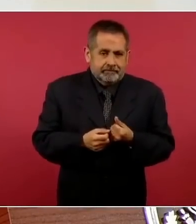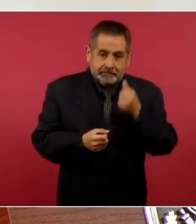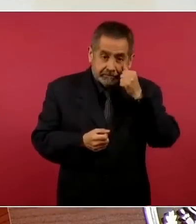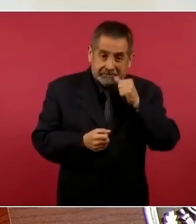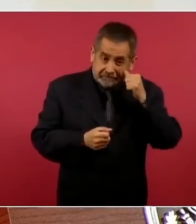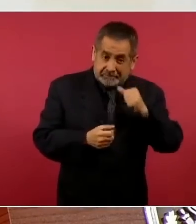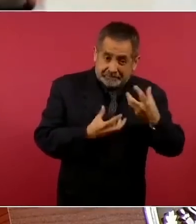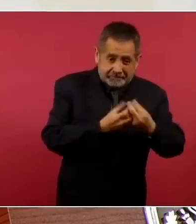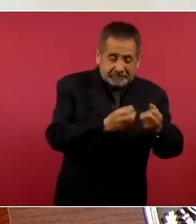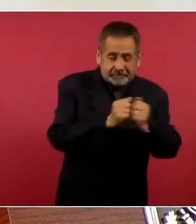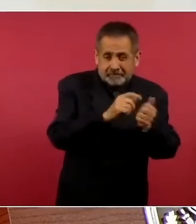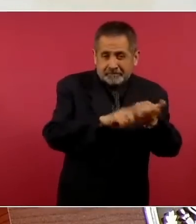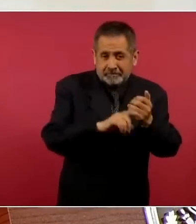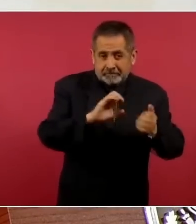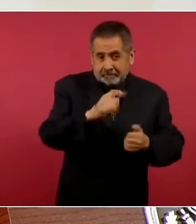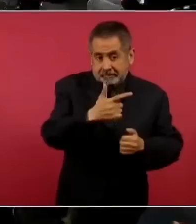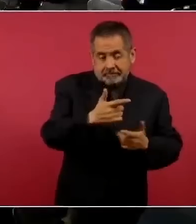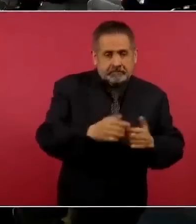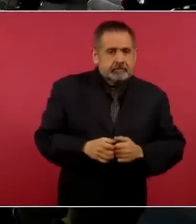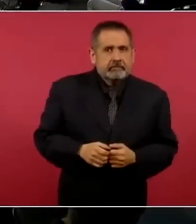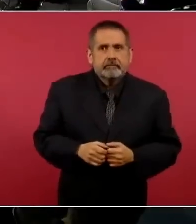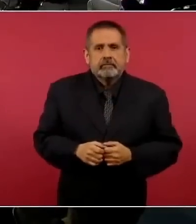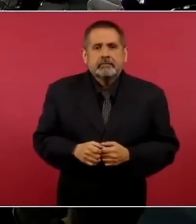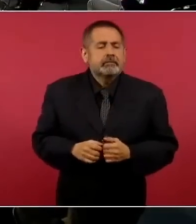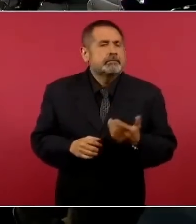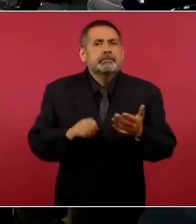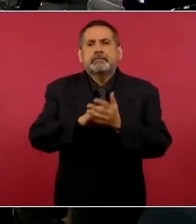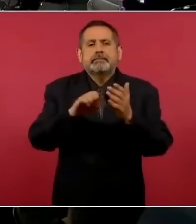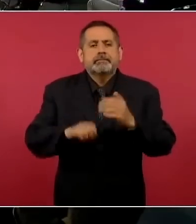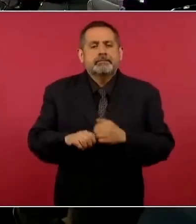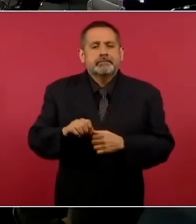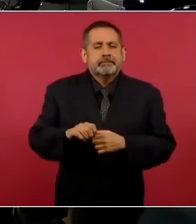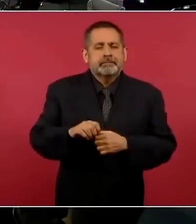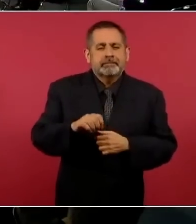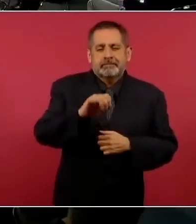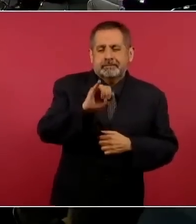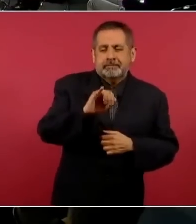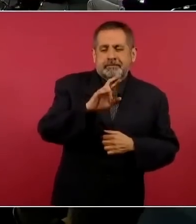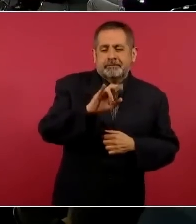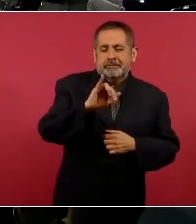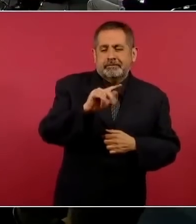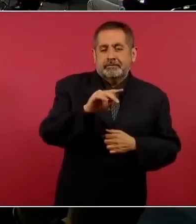No, Iriar creó un periódico